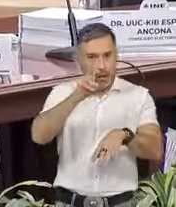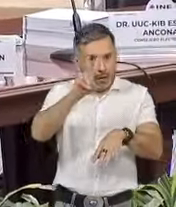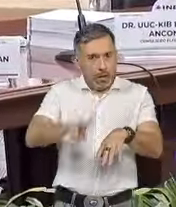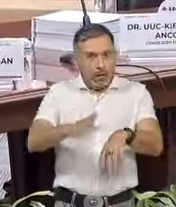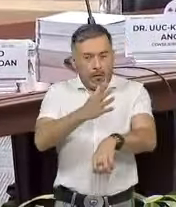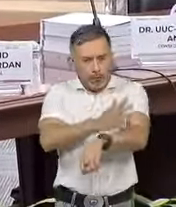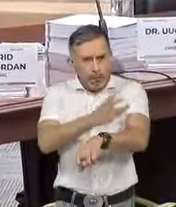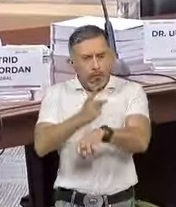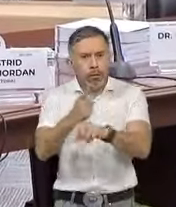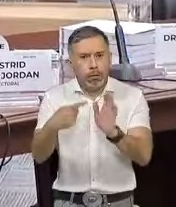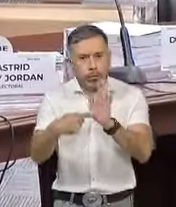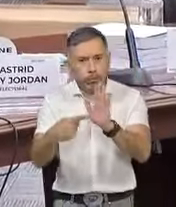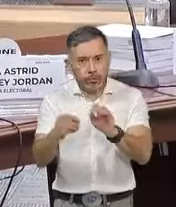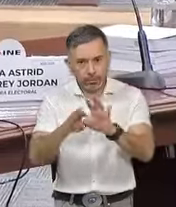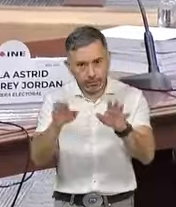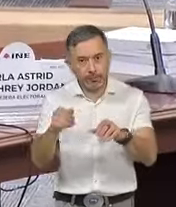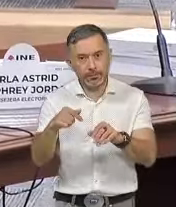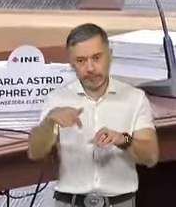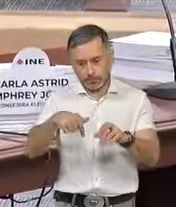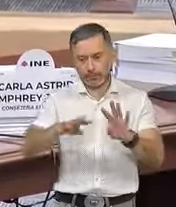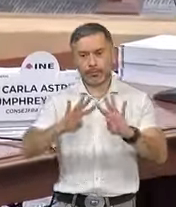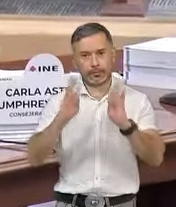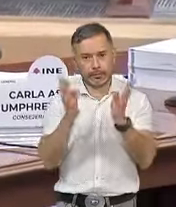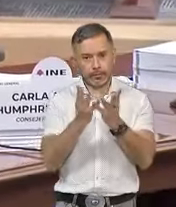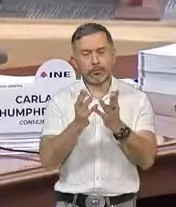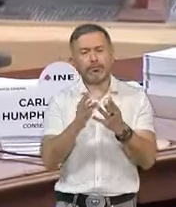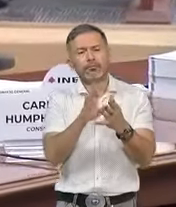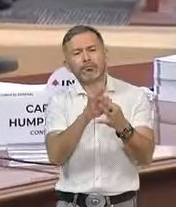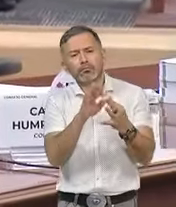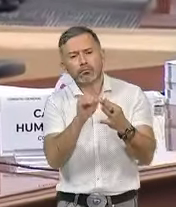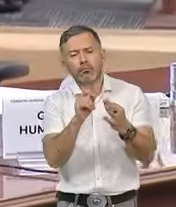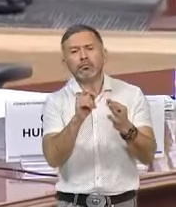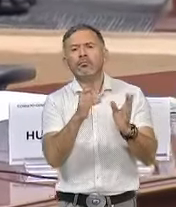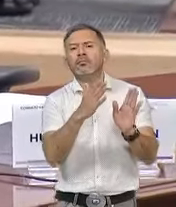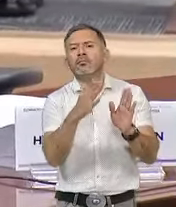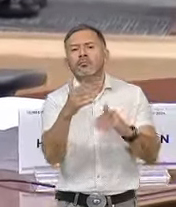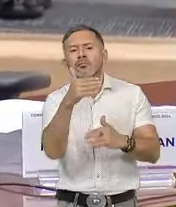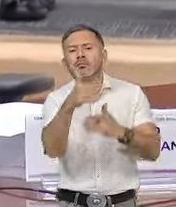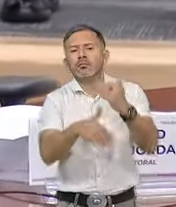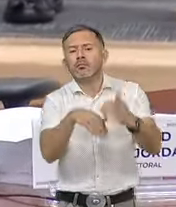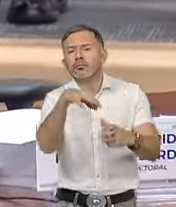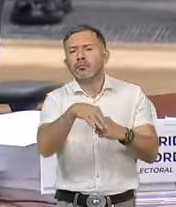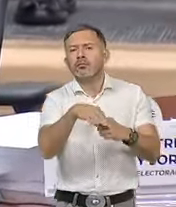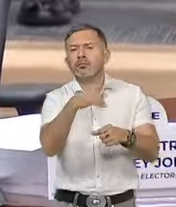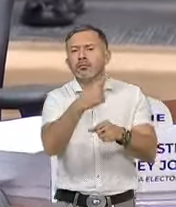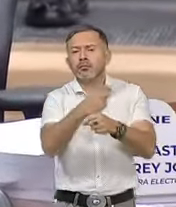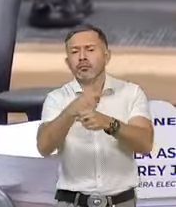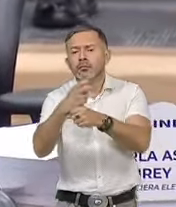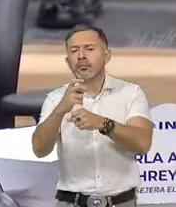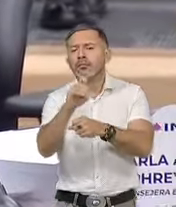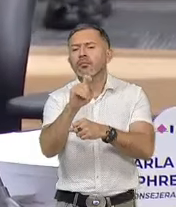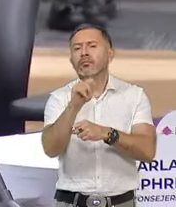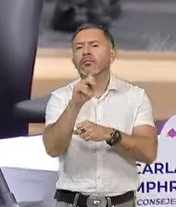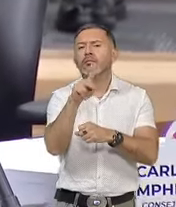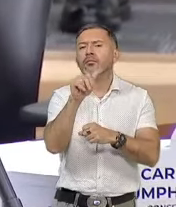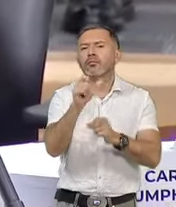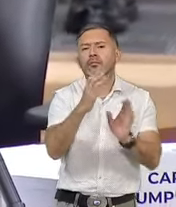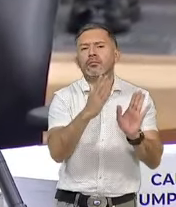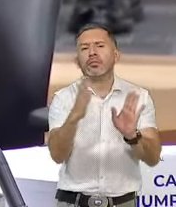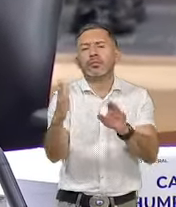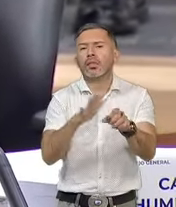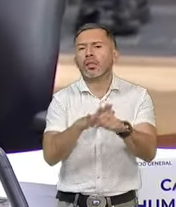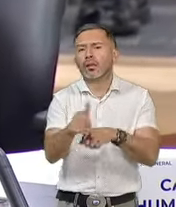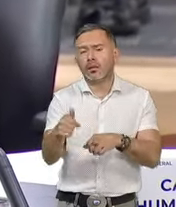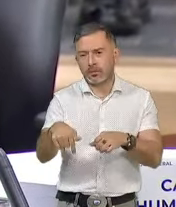queremos hacer desde este órgano colegiado de cuáles son las etapas del propio proceso electoral Cuáles son las decisiones que toma esta autoridad